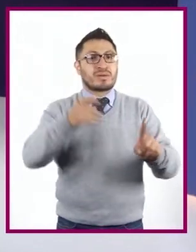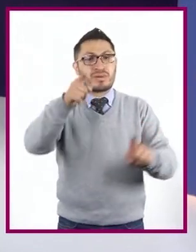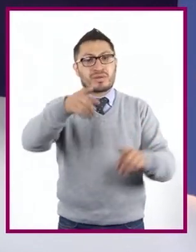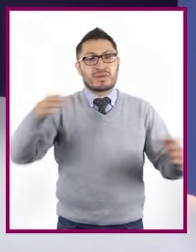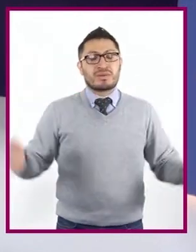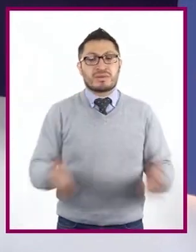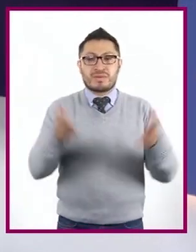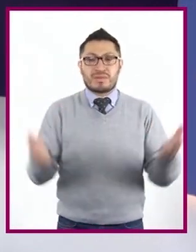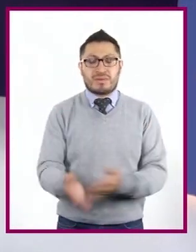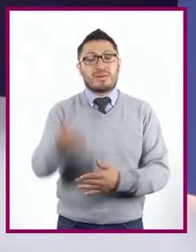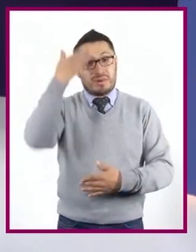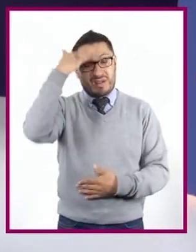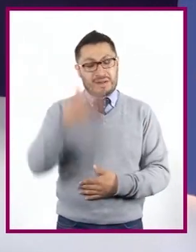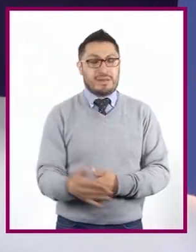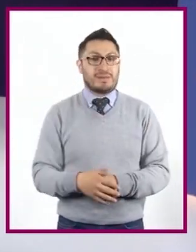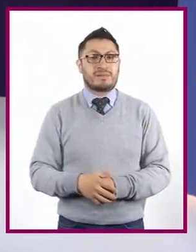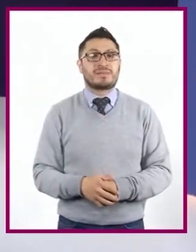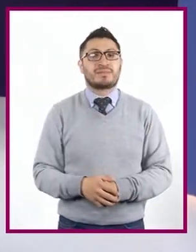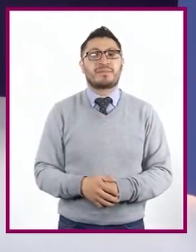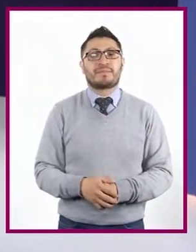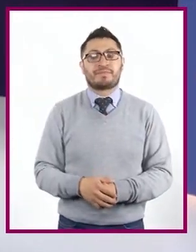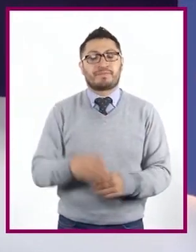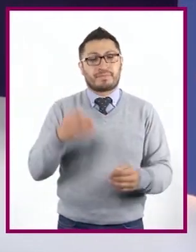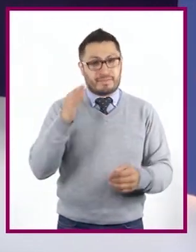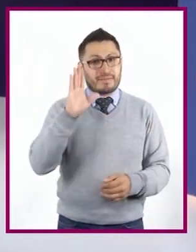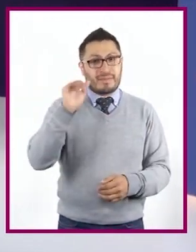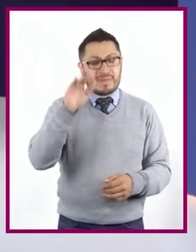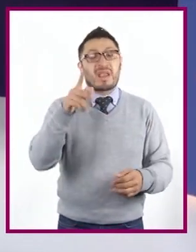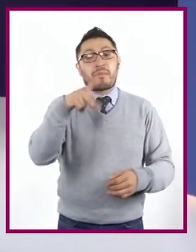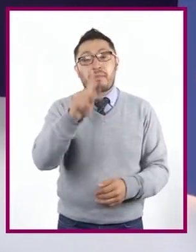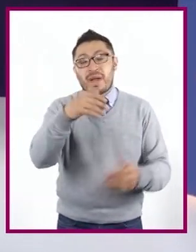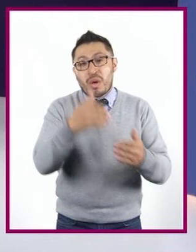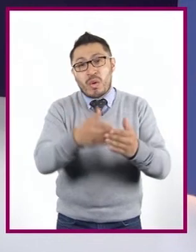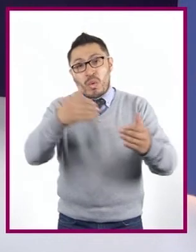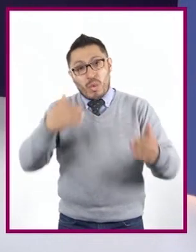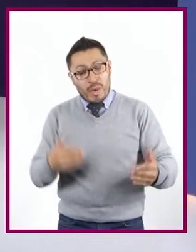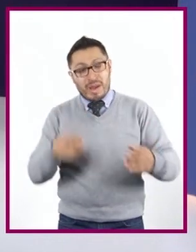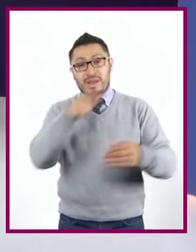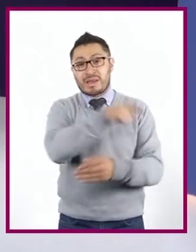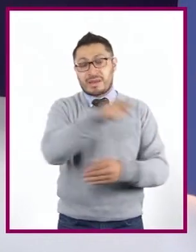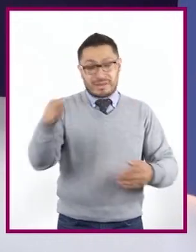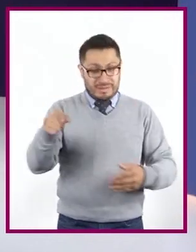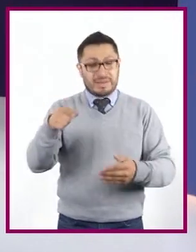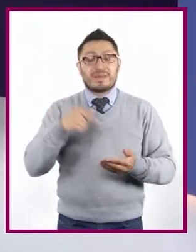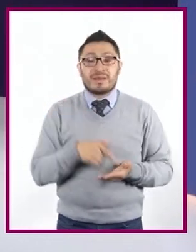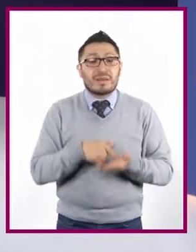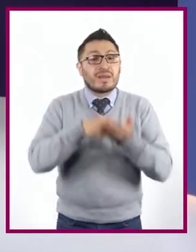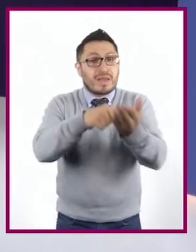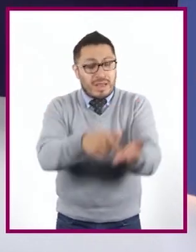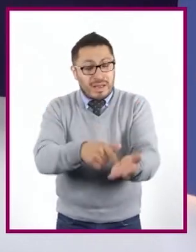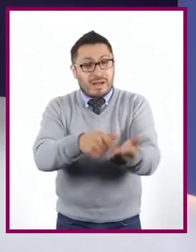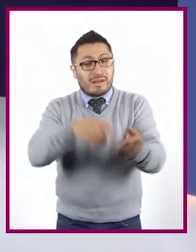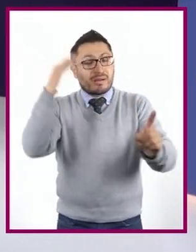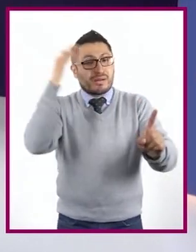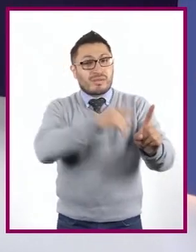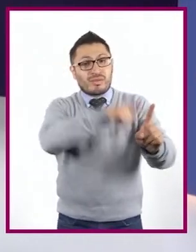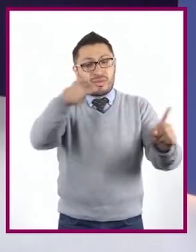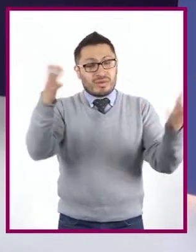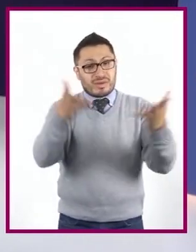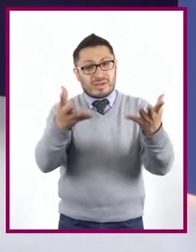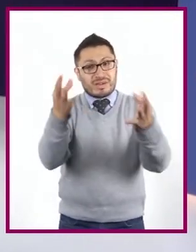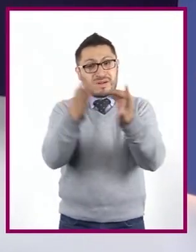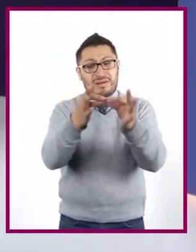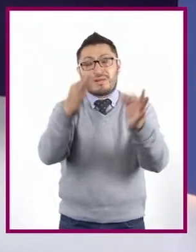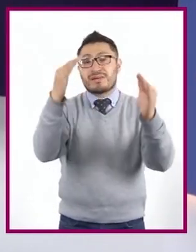enriquecer nuestros saberes. Antes de despedirme de ustedes, quiero proponerles un reto para que lo hagan en casa.